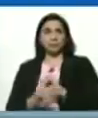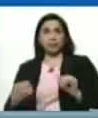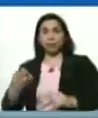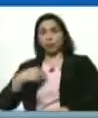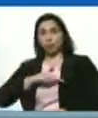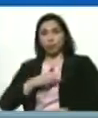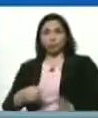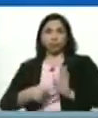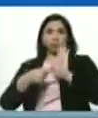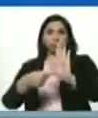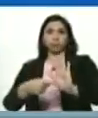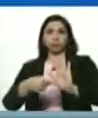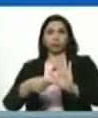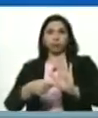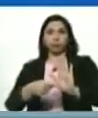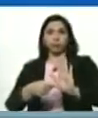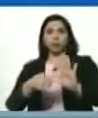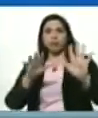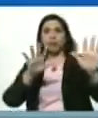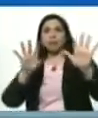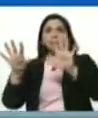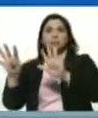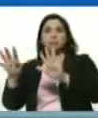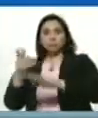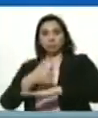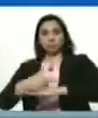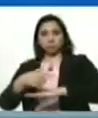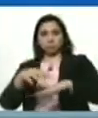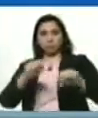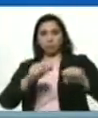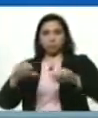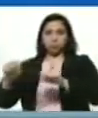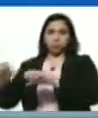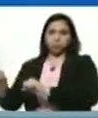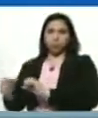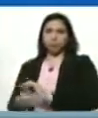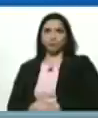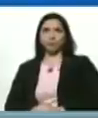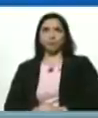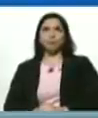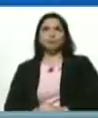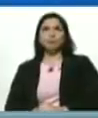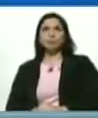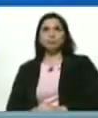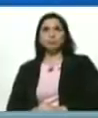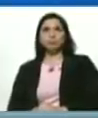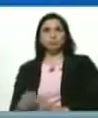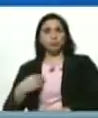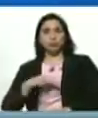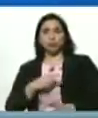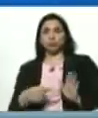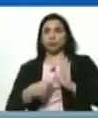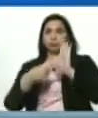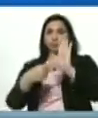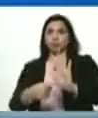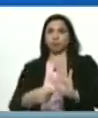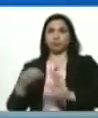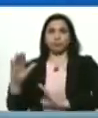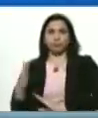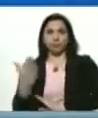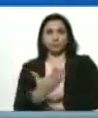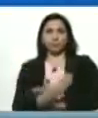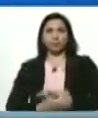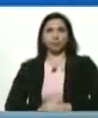una lección ganando 19 gobernaciones de 23 gobernaciones ya le habíamos dado una lección